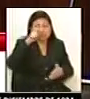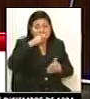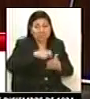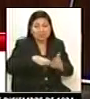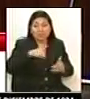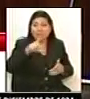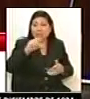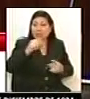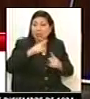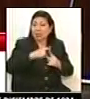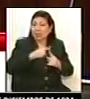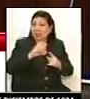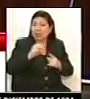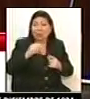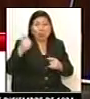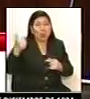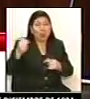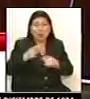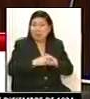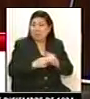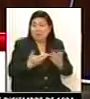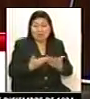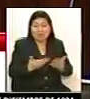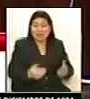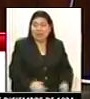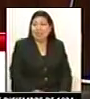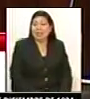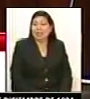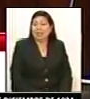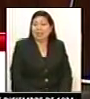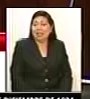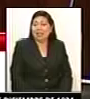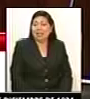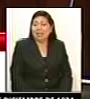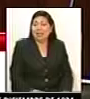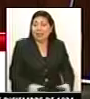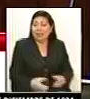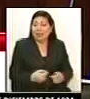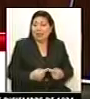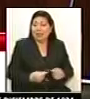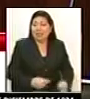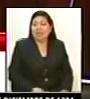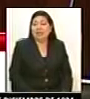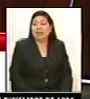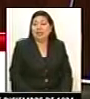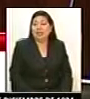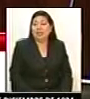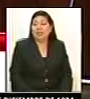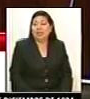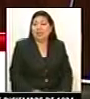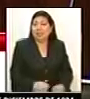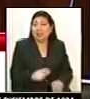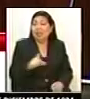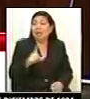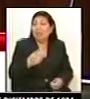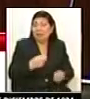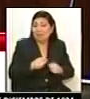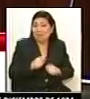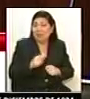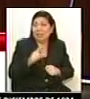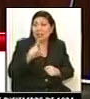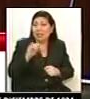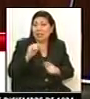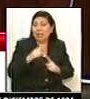hay, pues, en Manhattan, no hay en Nueva York, no hay en Madrid, no hay en París. O sea, la competitividad es relativa. La gente va a llegar a exportar el litio. Y además